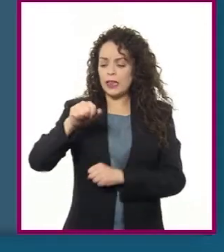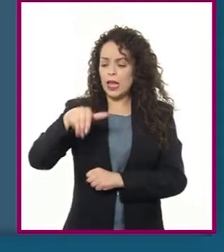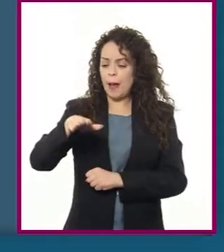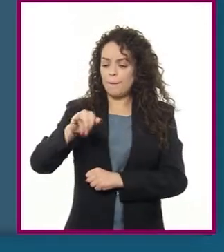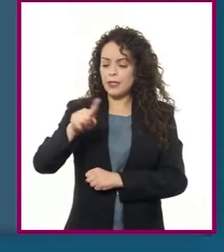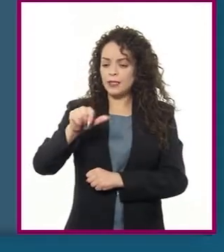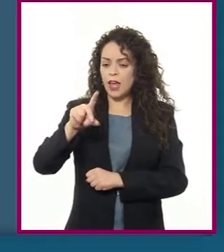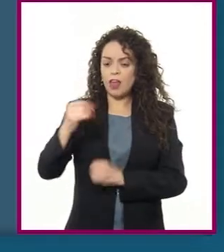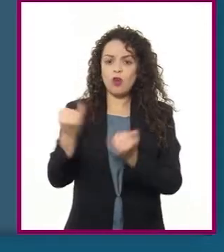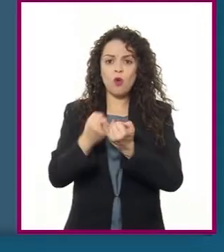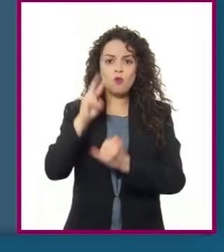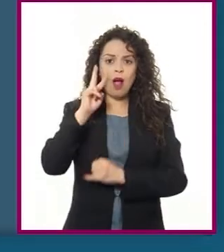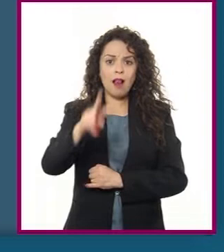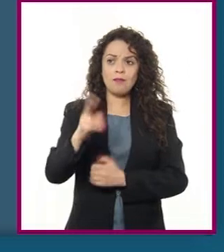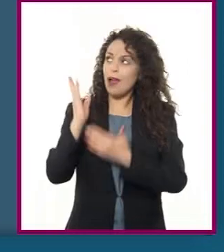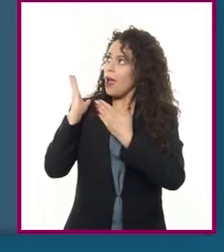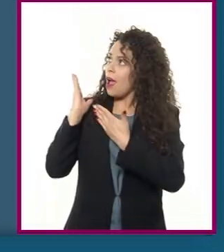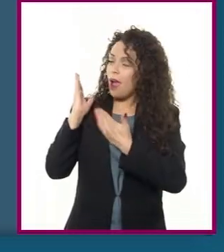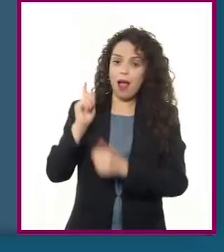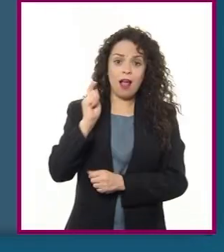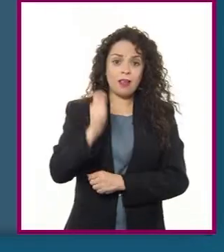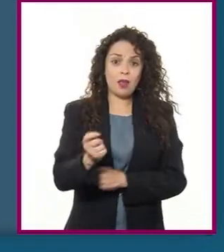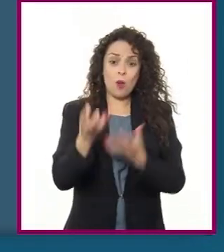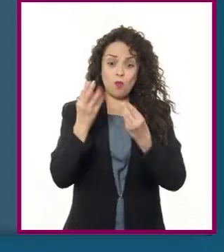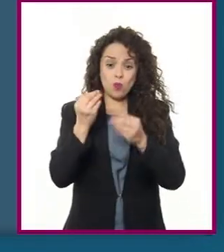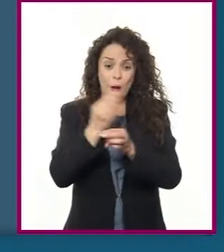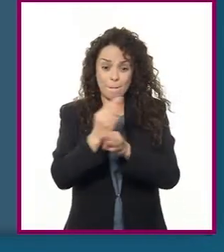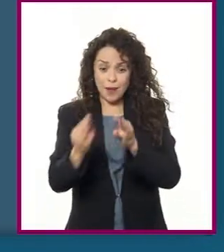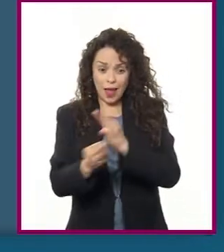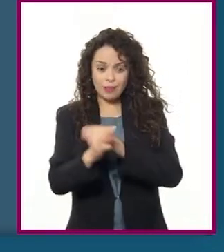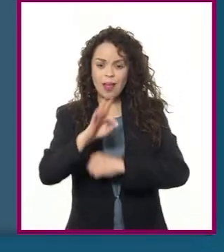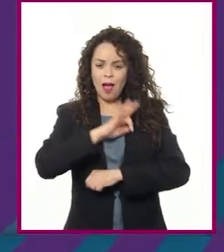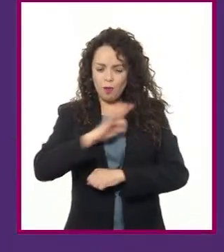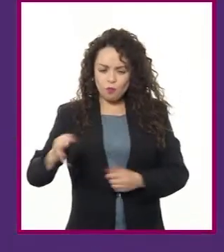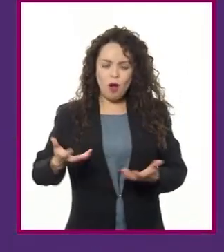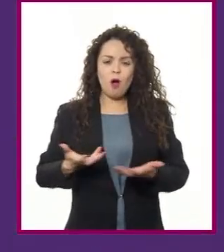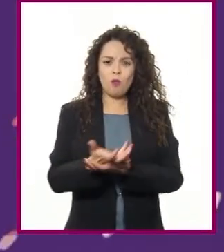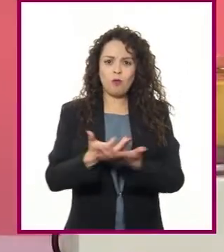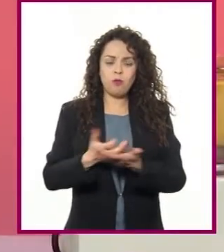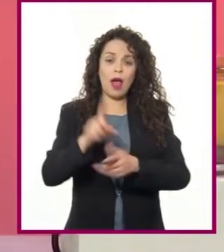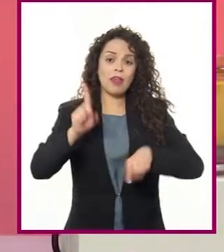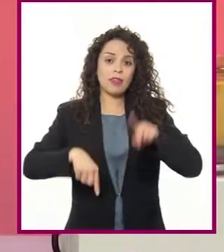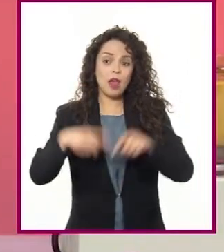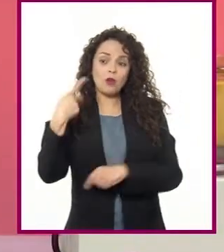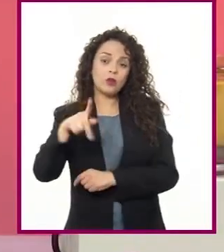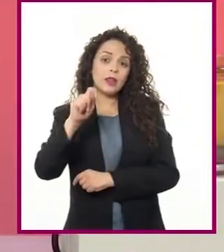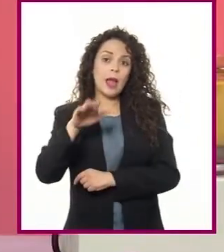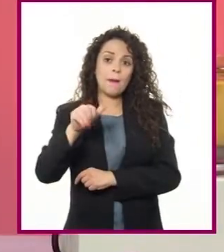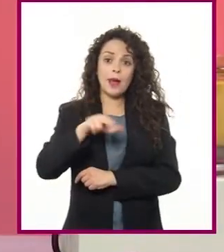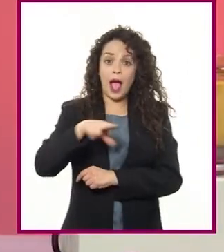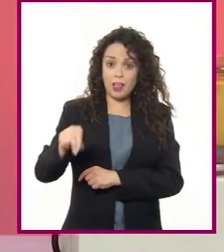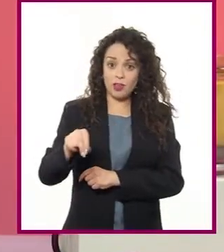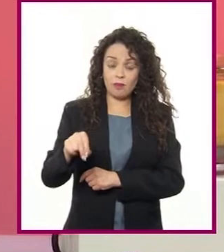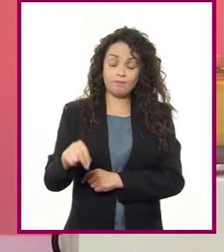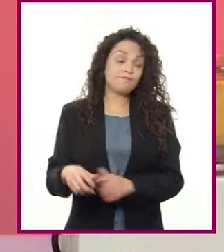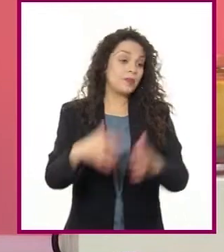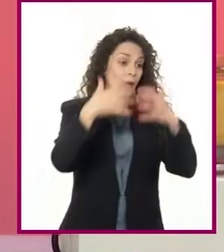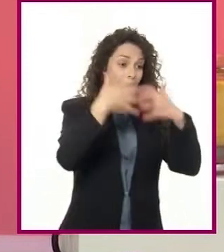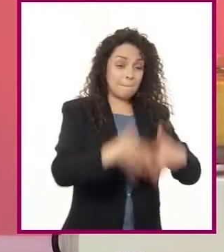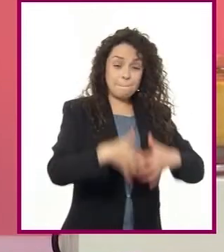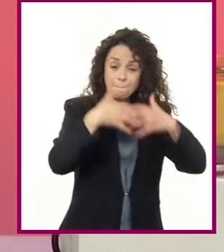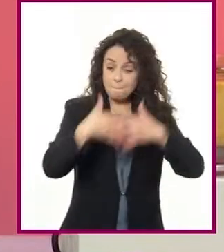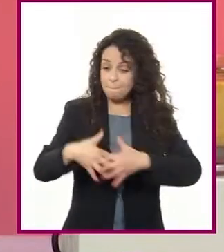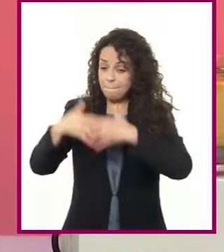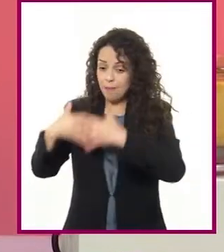Esto permite separar grandes cantidades de materiales dependiendo de su tamaño. Por cierto, en la industria no se les conoce